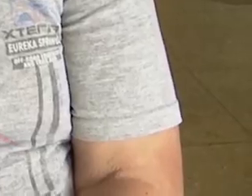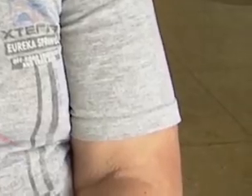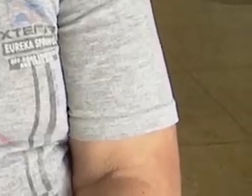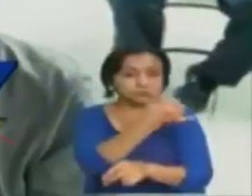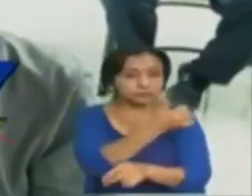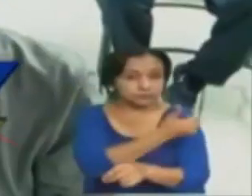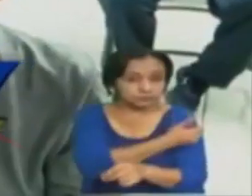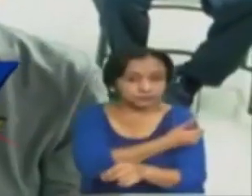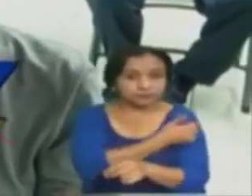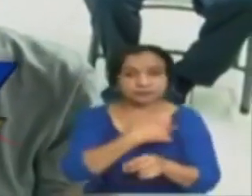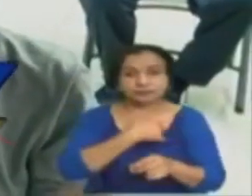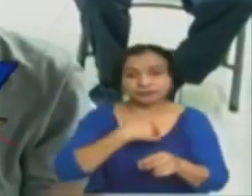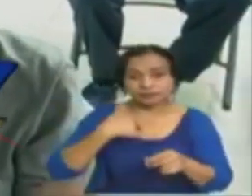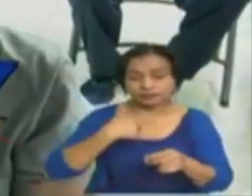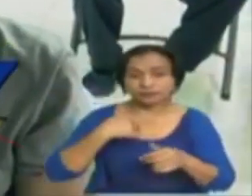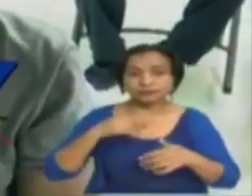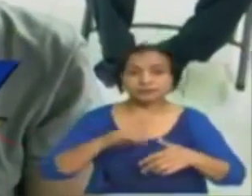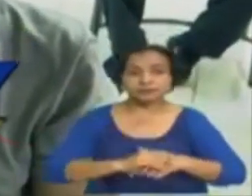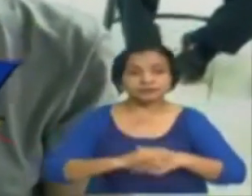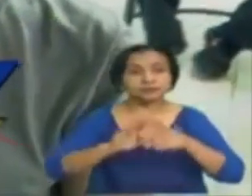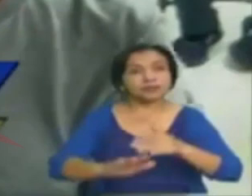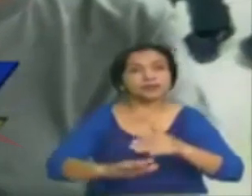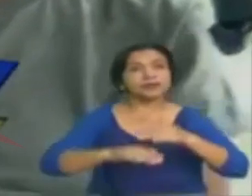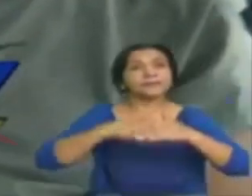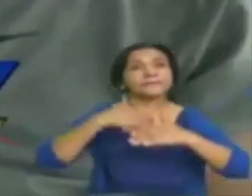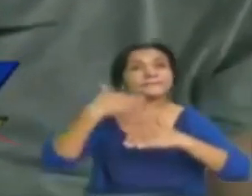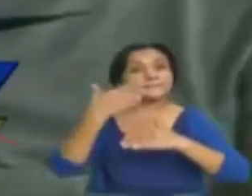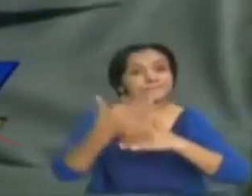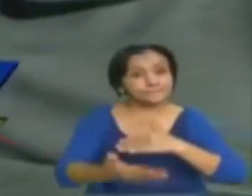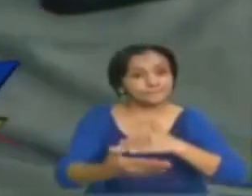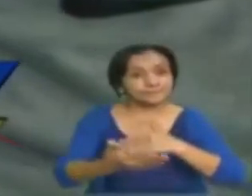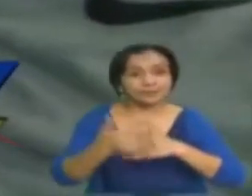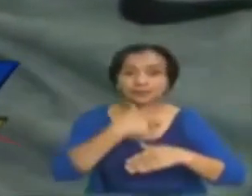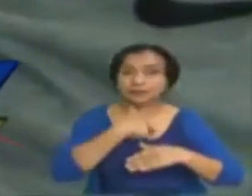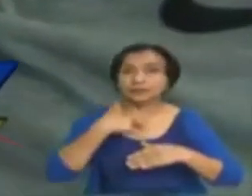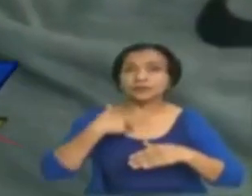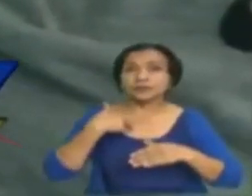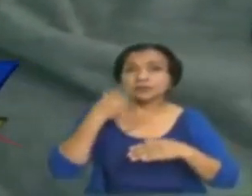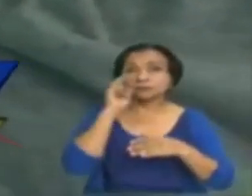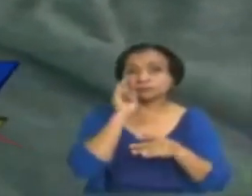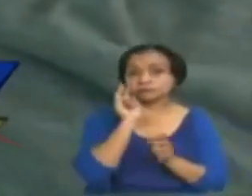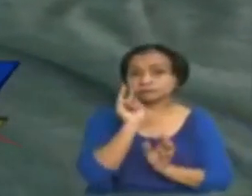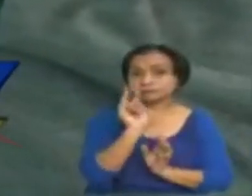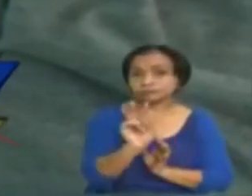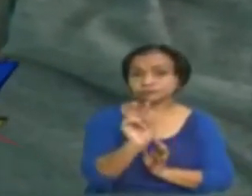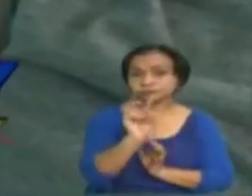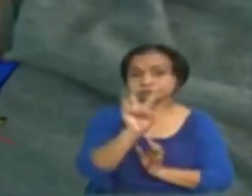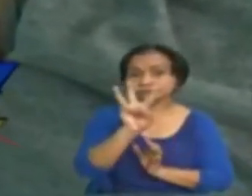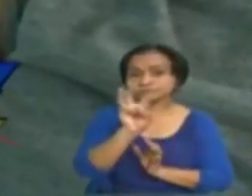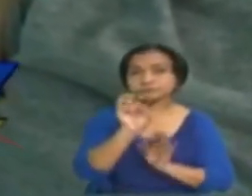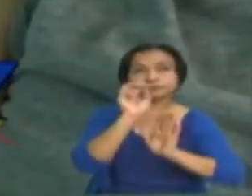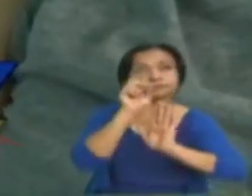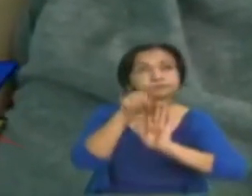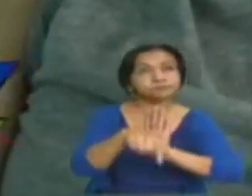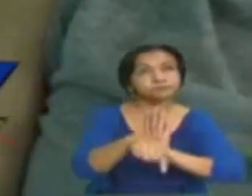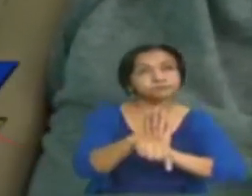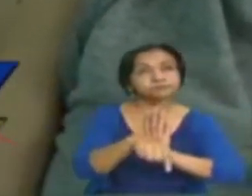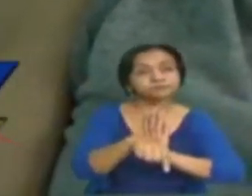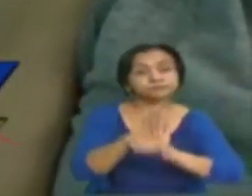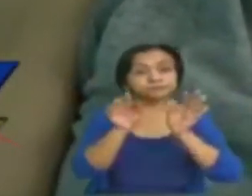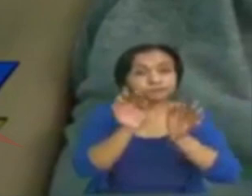dosis. El lunes vamos a estar en primeras y segundas dosis de vacunación protectora contra la